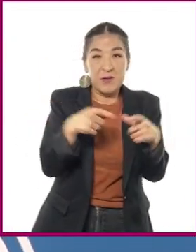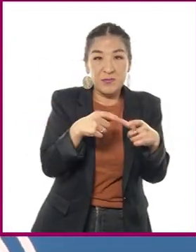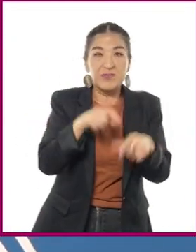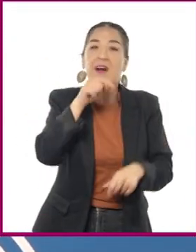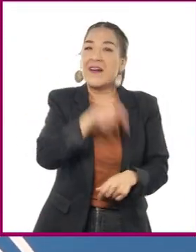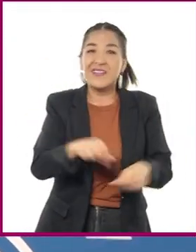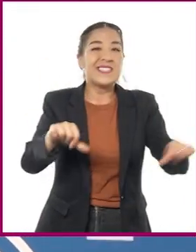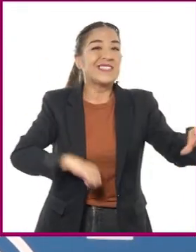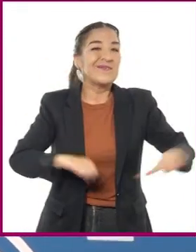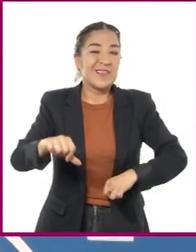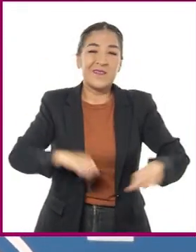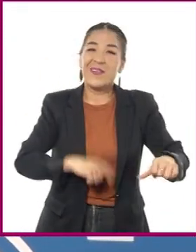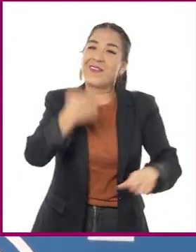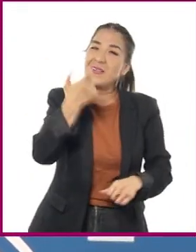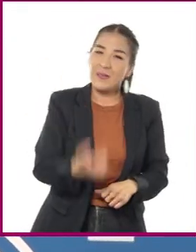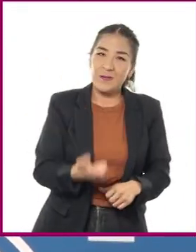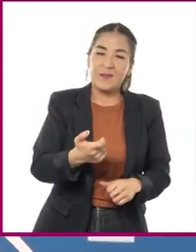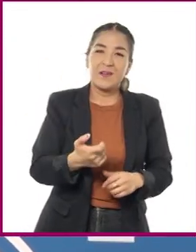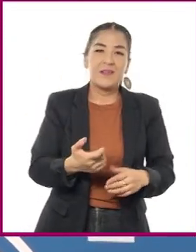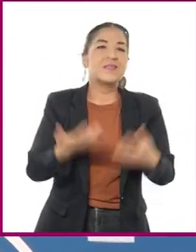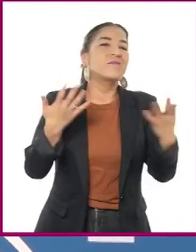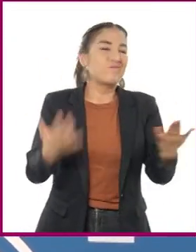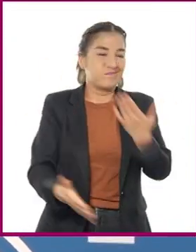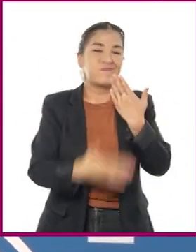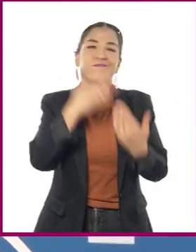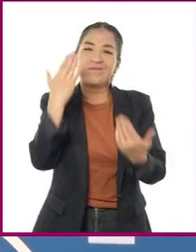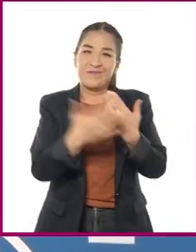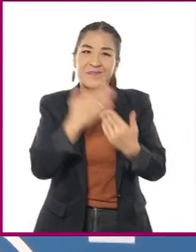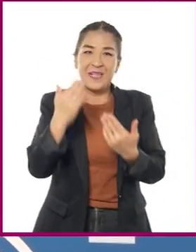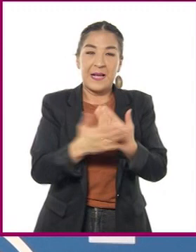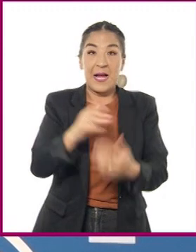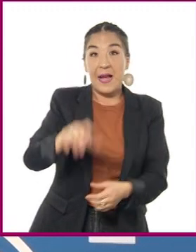de las actividades económicas es escasa